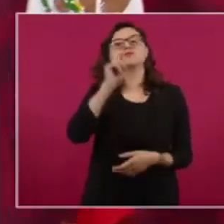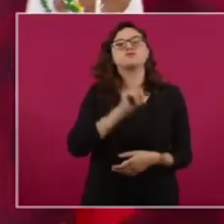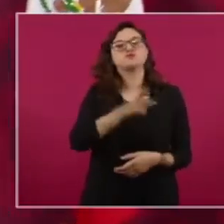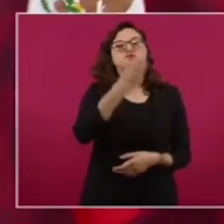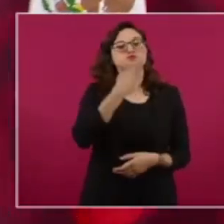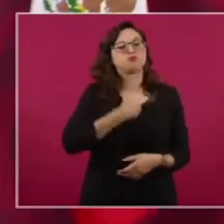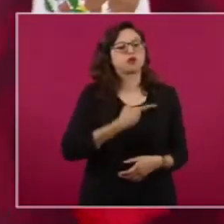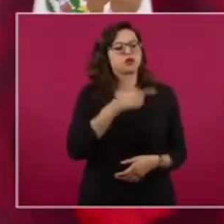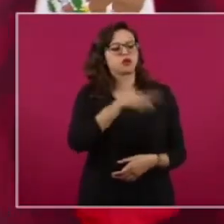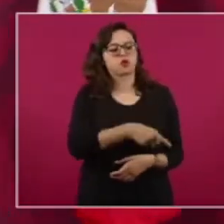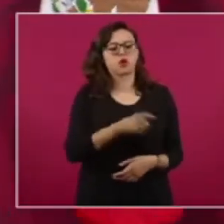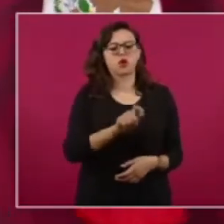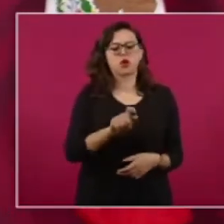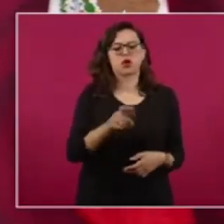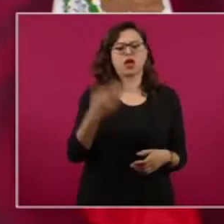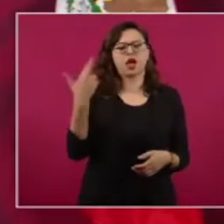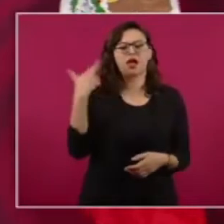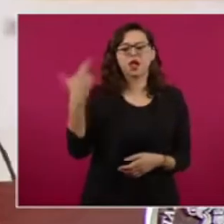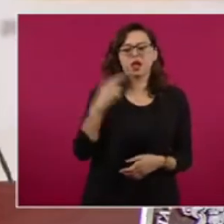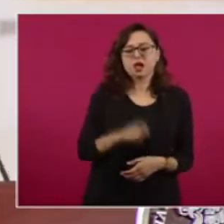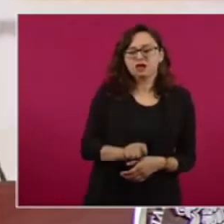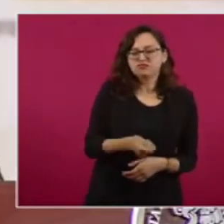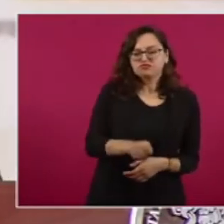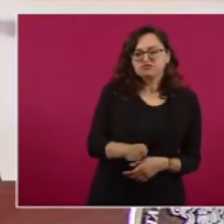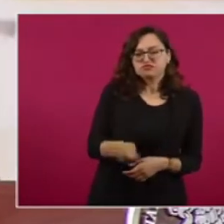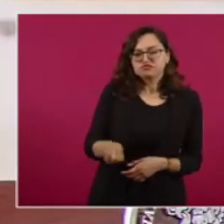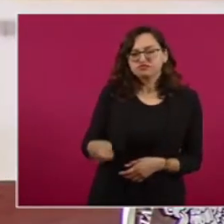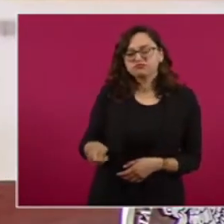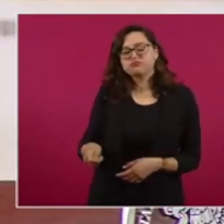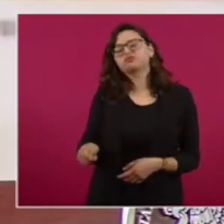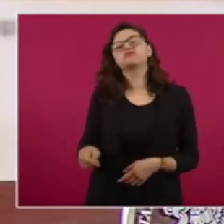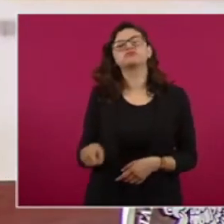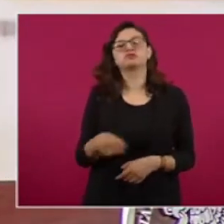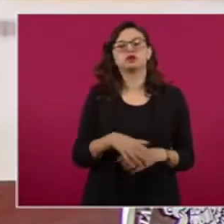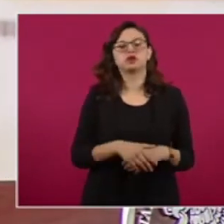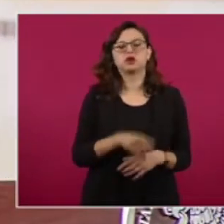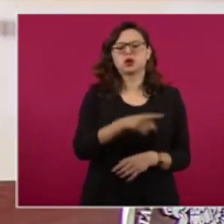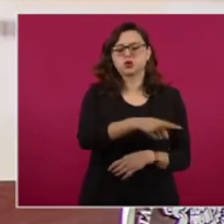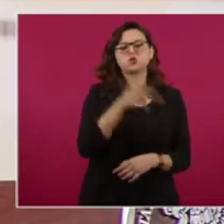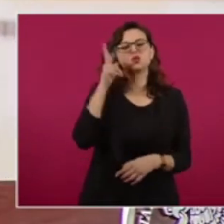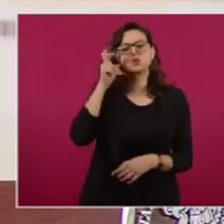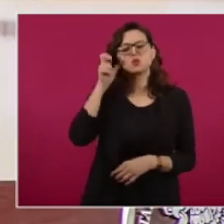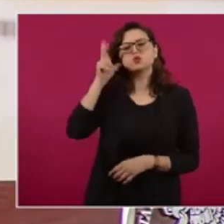a ver si me acuerdo de la estación.